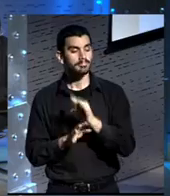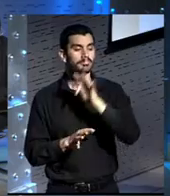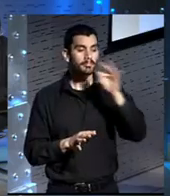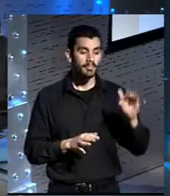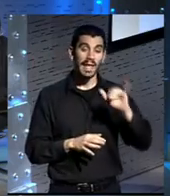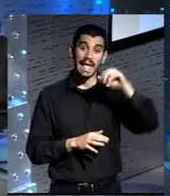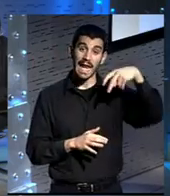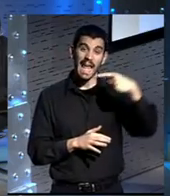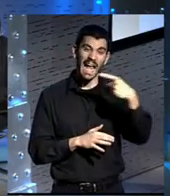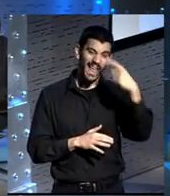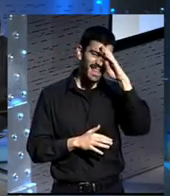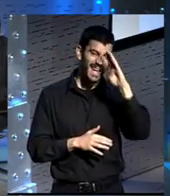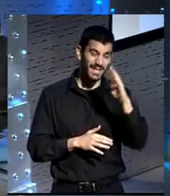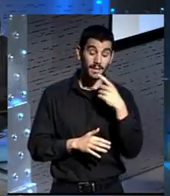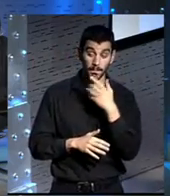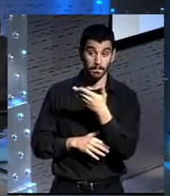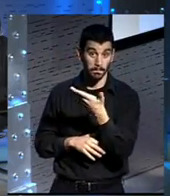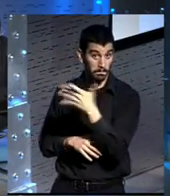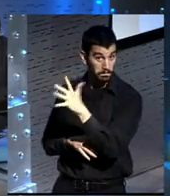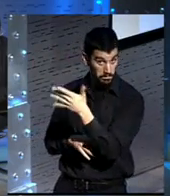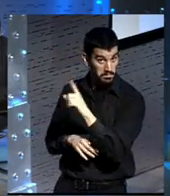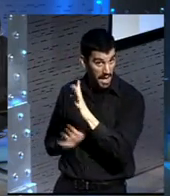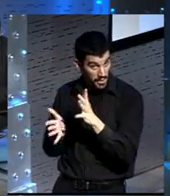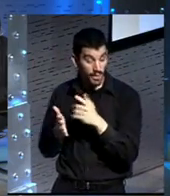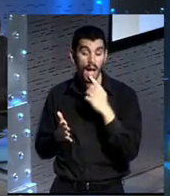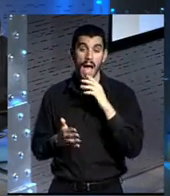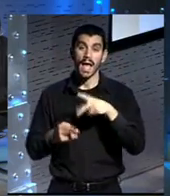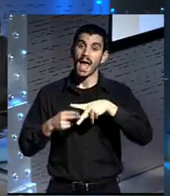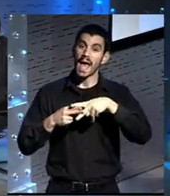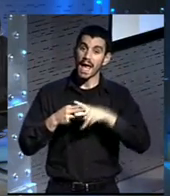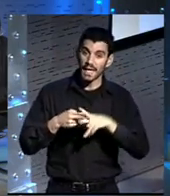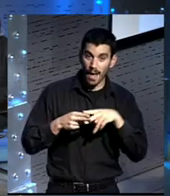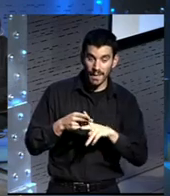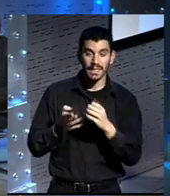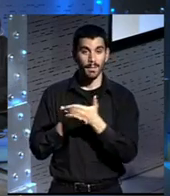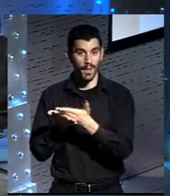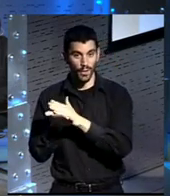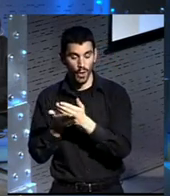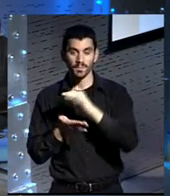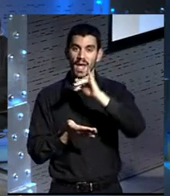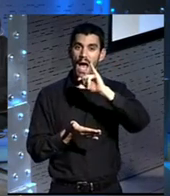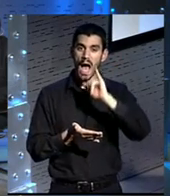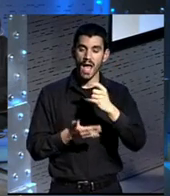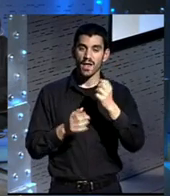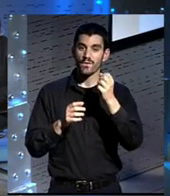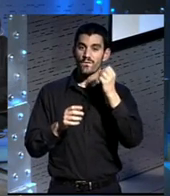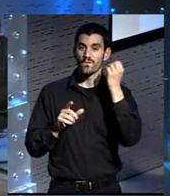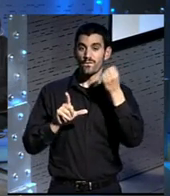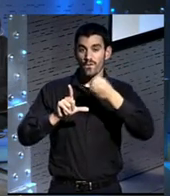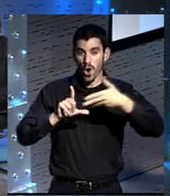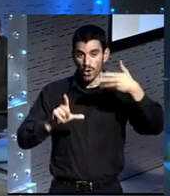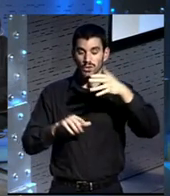tenemos cosas muy parecidas. La verdad, tenemos también herramientas de ideación, tenemos también foros o comunidades de interés,